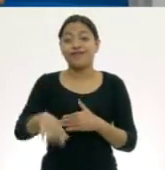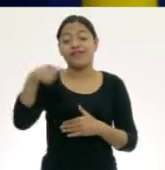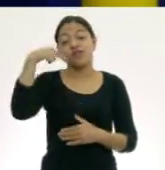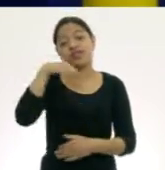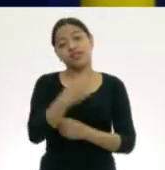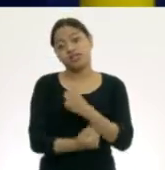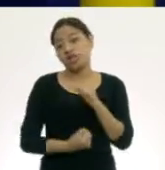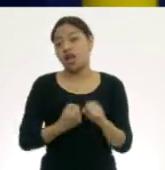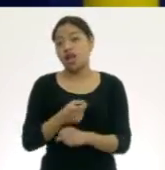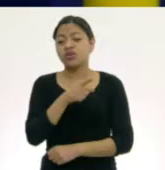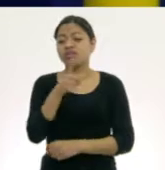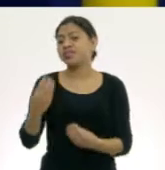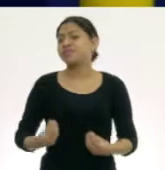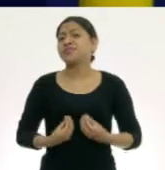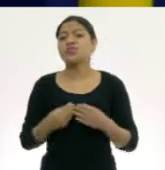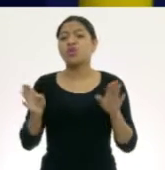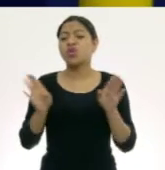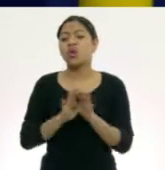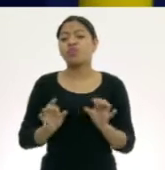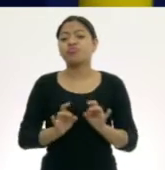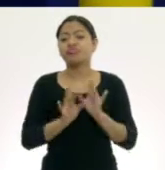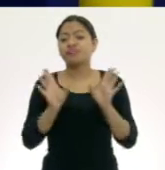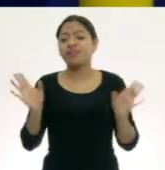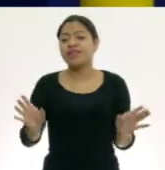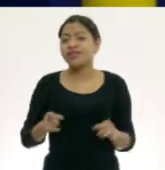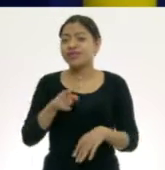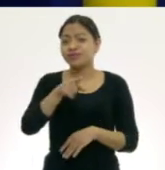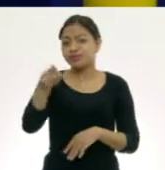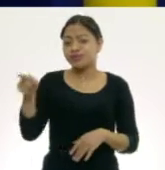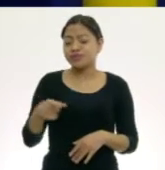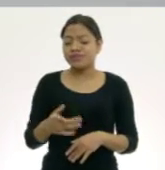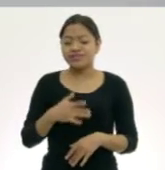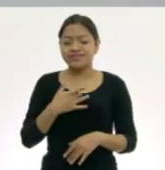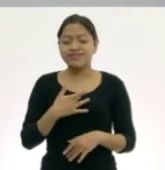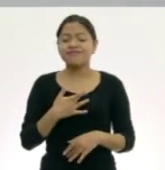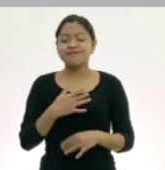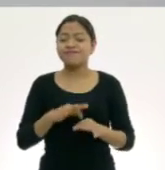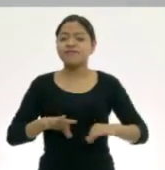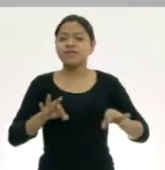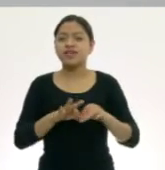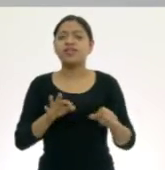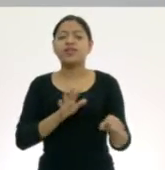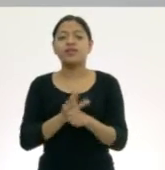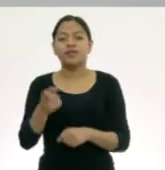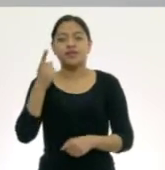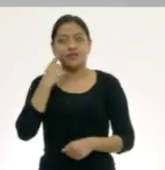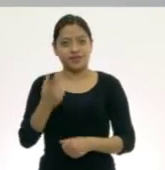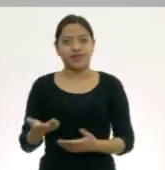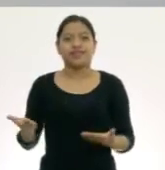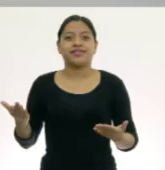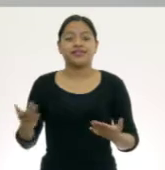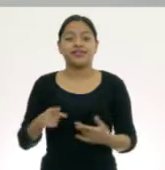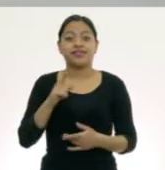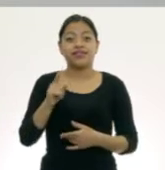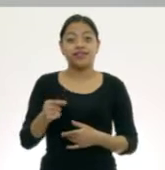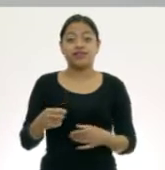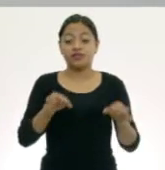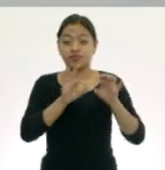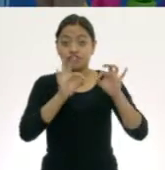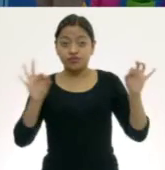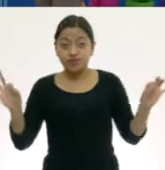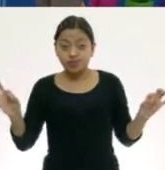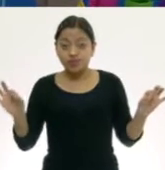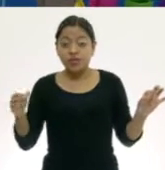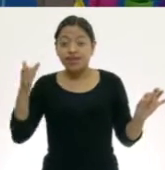año, qué acontecimientos lo han marcado. Entonces, aquí, María, fíjate, esto es, la verdad, muy útil, tu línea del